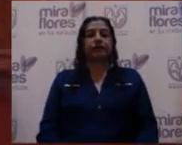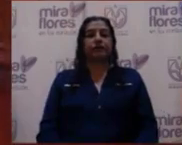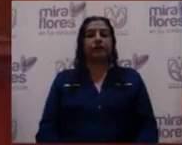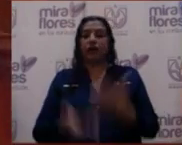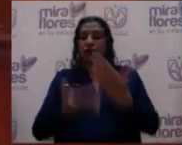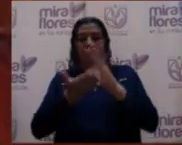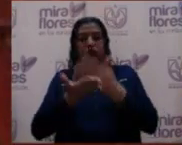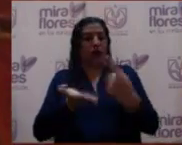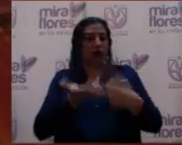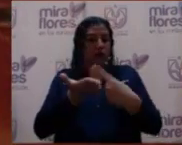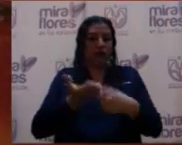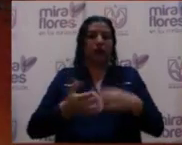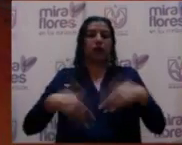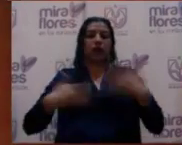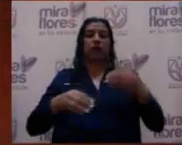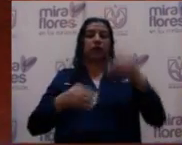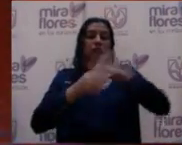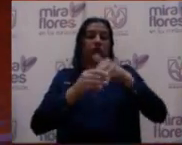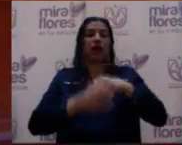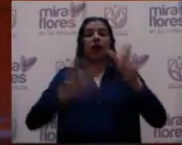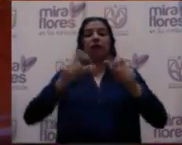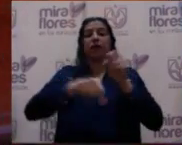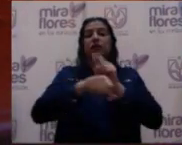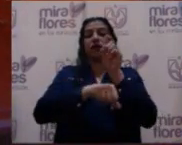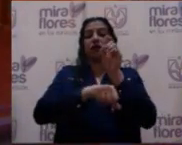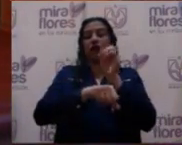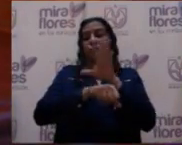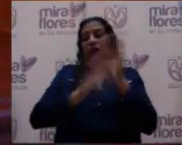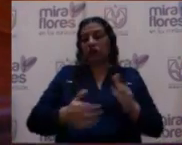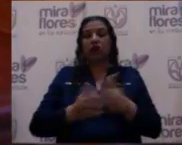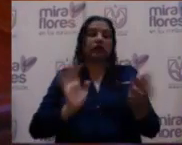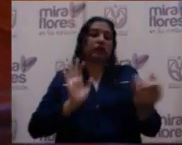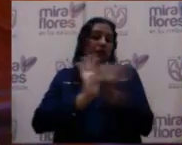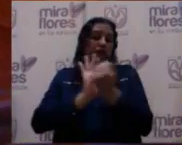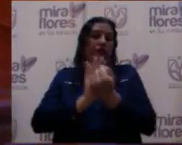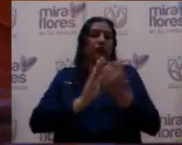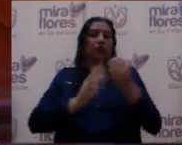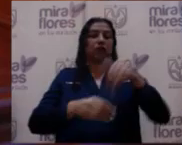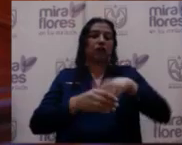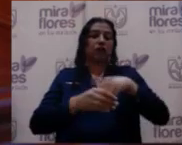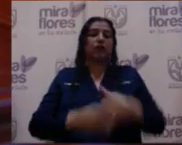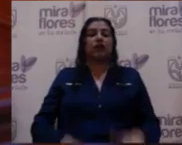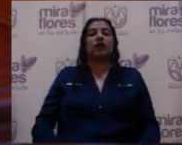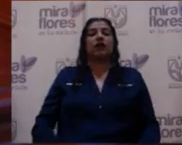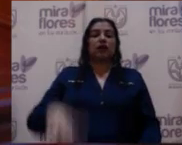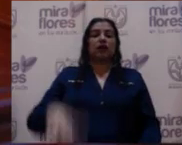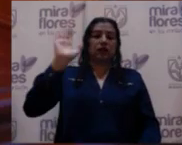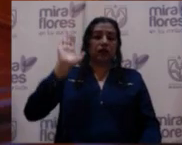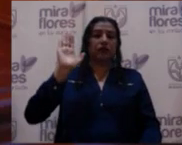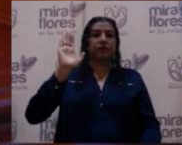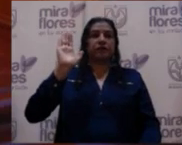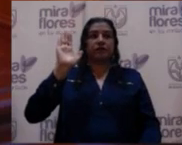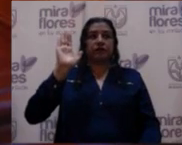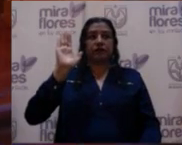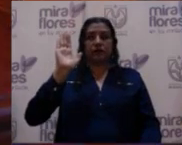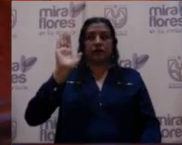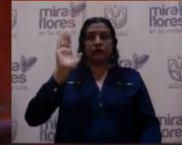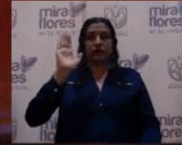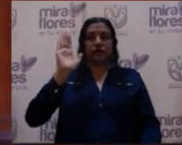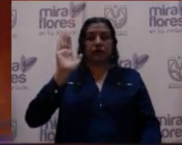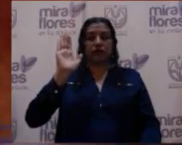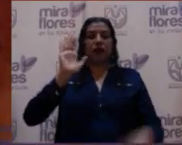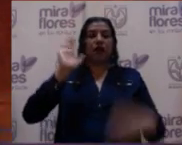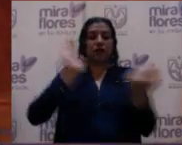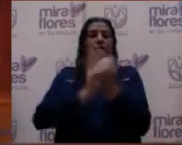Si no hay debate, procederemos a votar. Aquellos miembros del Consejo que estén a favor de aprobar esta solicitud, sírvanse a expresar en la señal de conformidad.